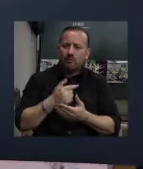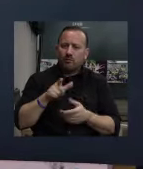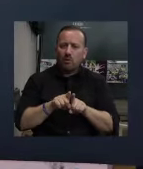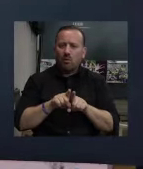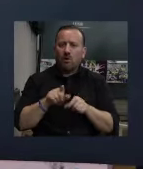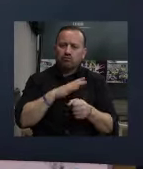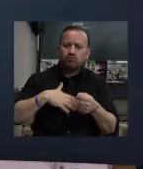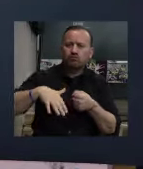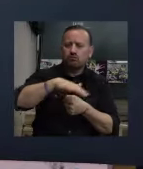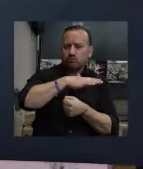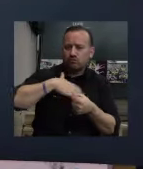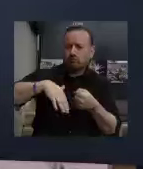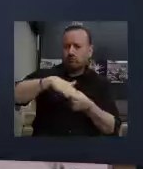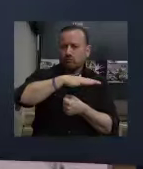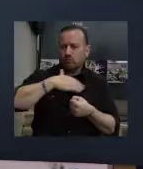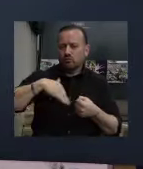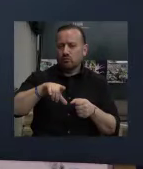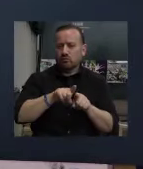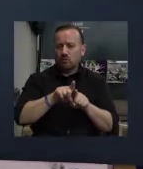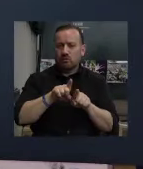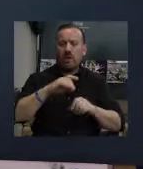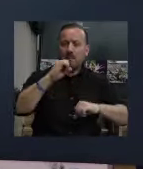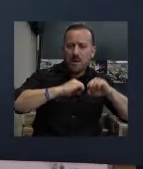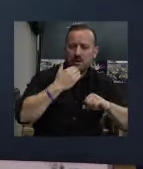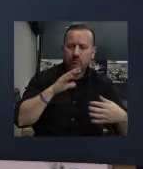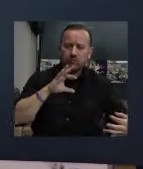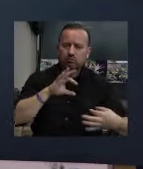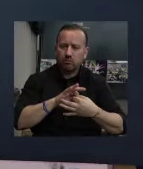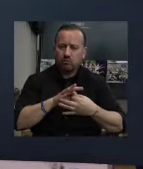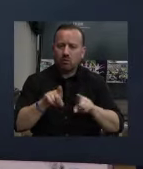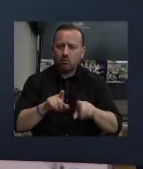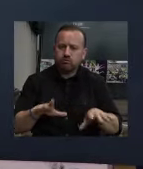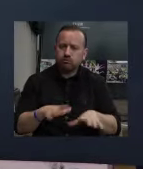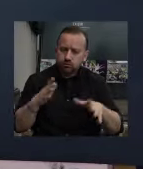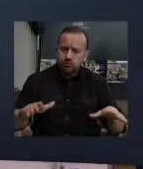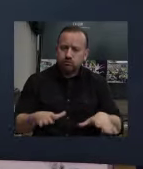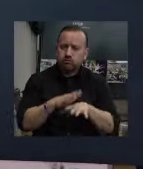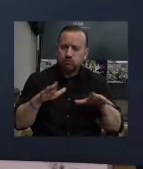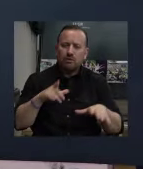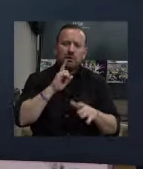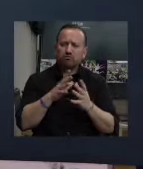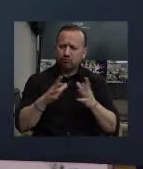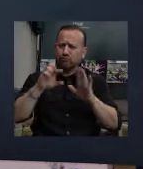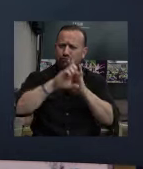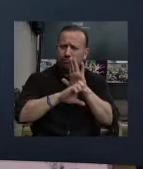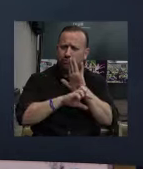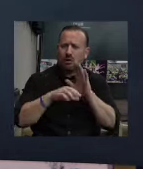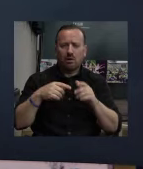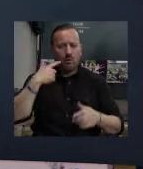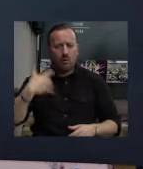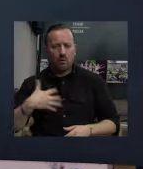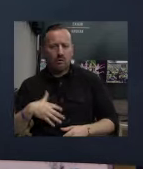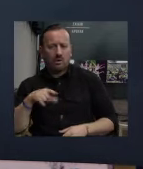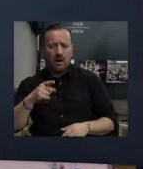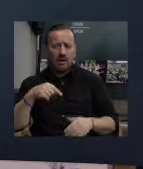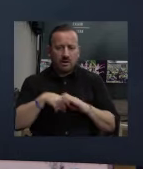entorno social y productivo Y estos proyectos eh a menudo o algunos tenemos ya varios proyectos emblemáticos eh internos que están